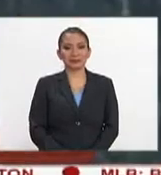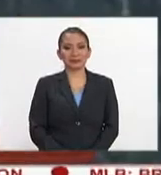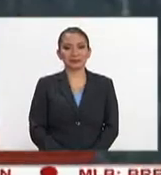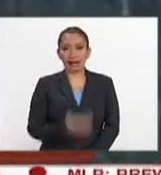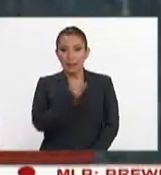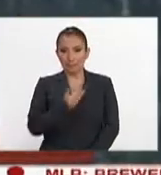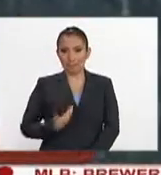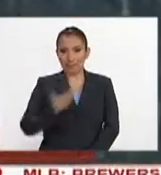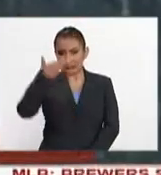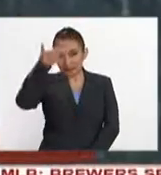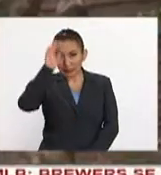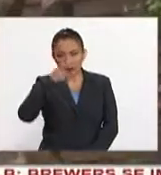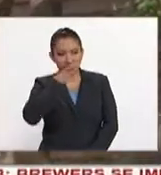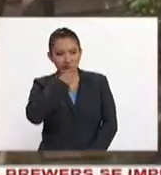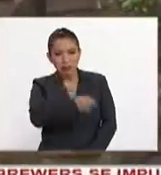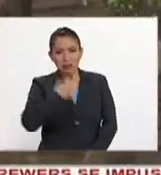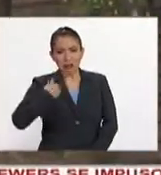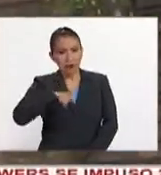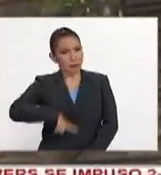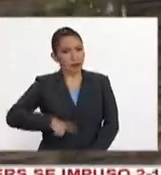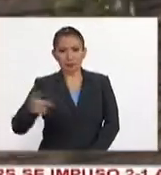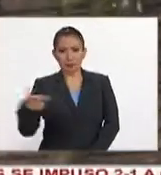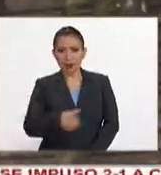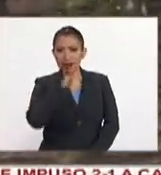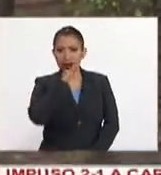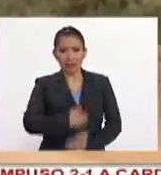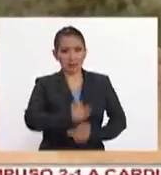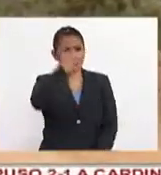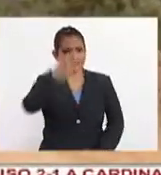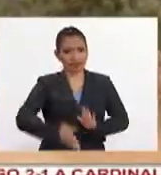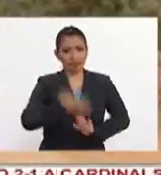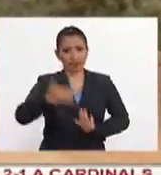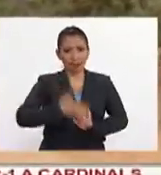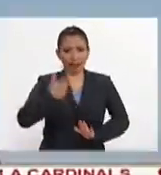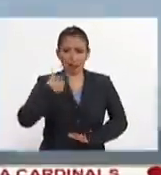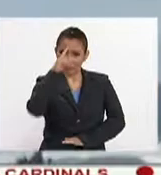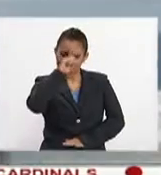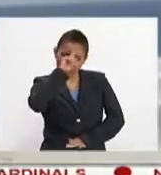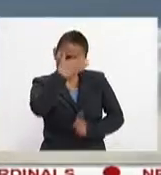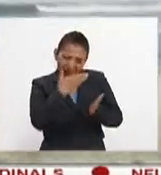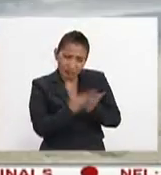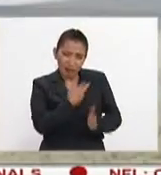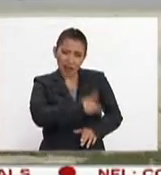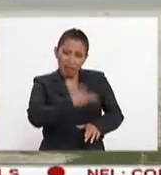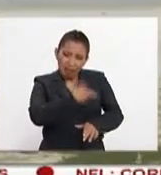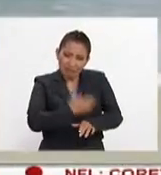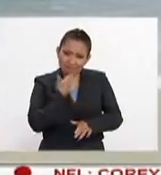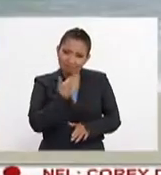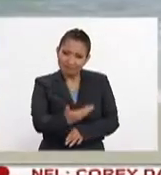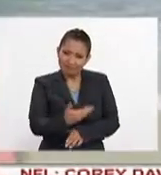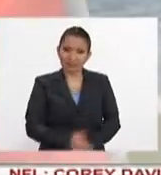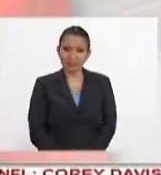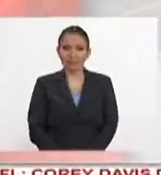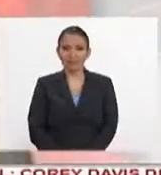El presidente de México reiteró que su gobierno no pagaría por el muro y propuso buscar soluciones creativas.